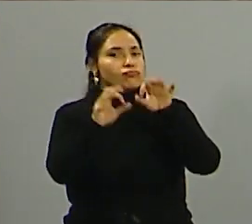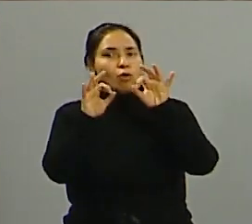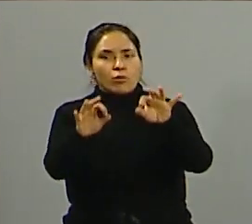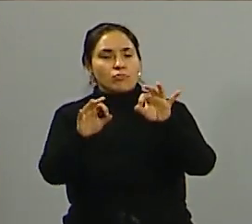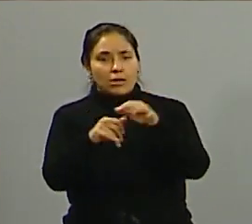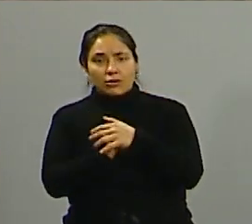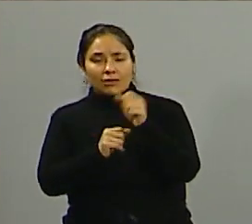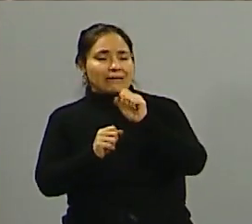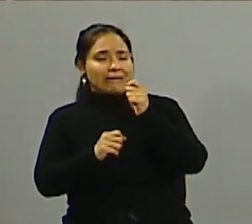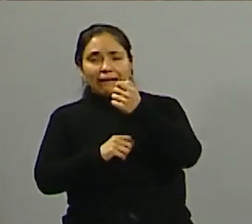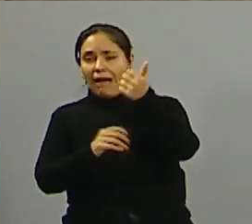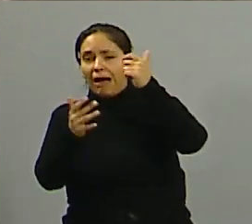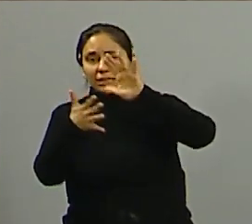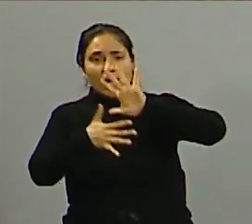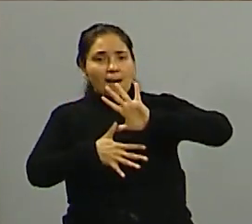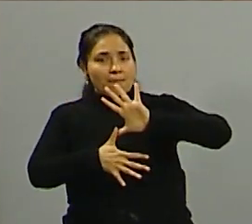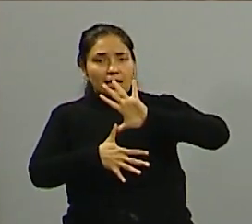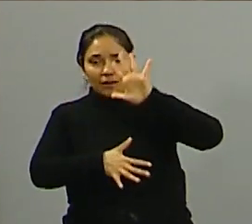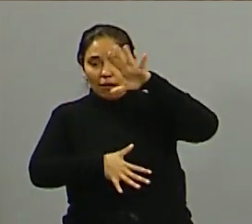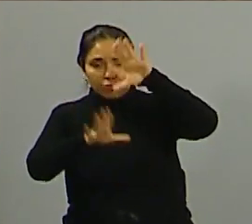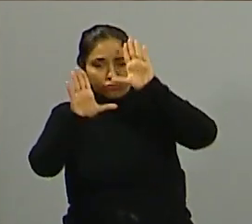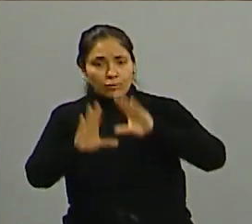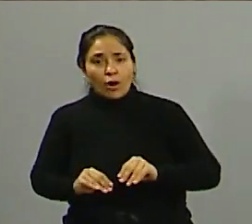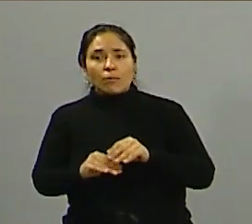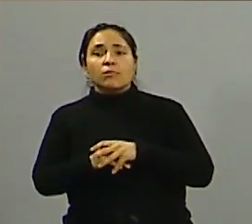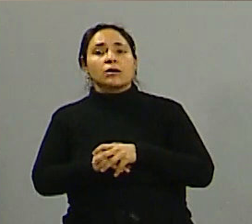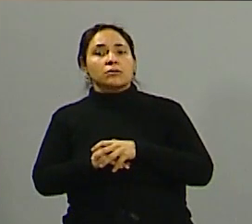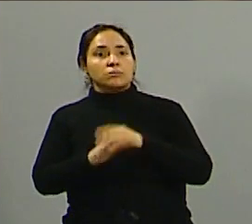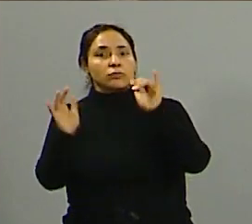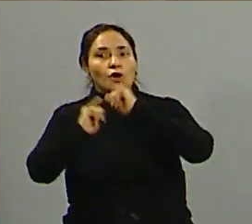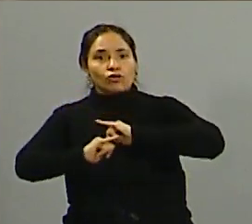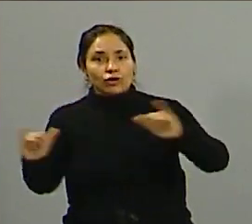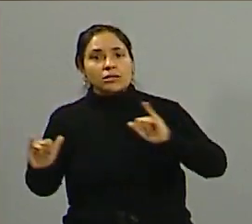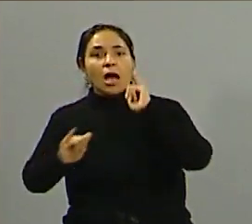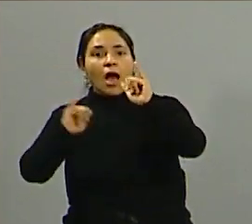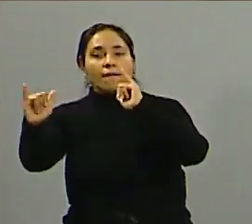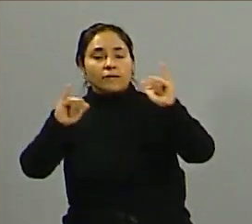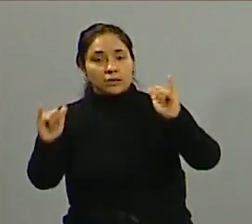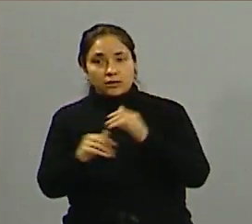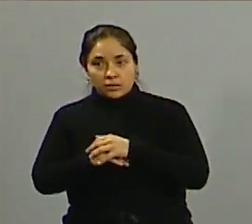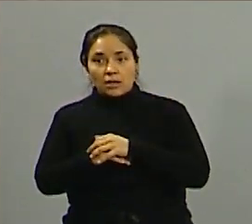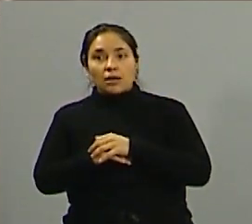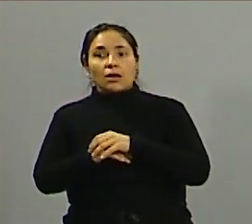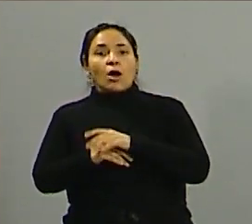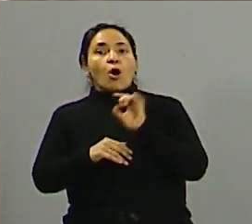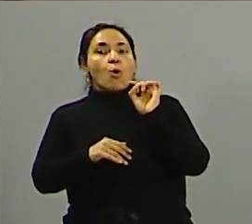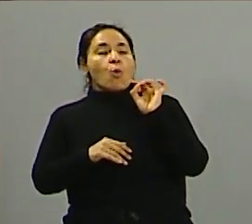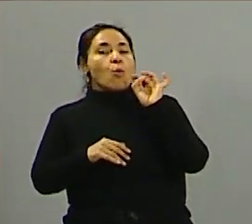en casi toda América, y bueno, llegan estas noticias, ¿no? El único reducto